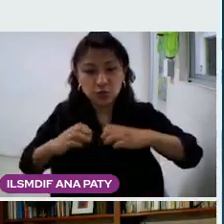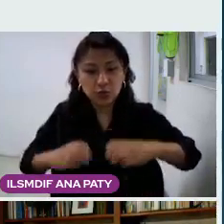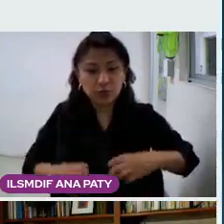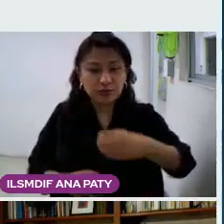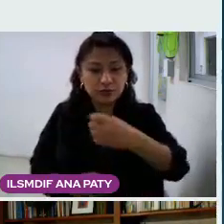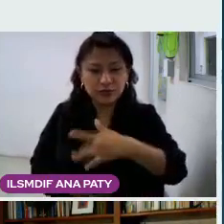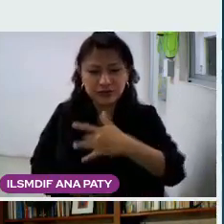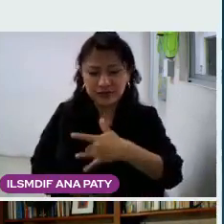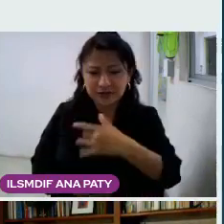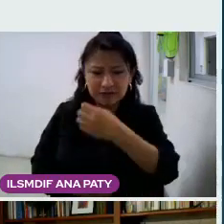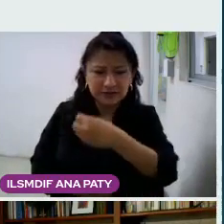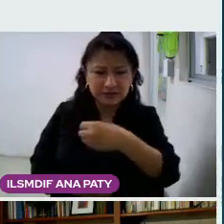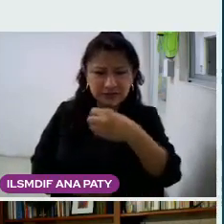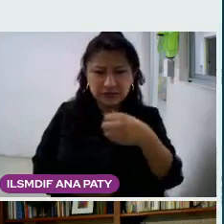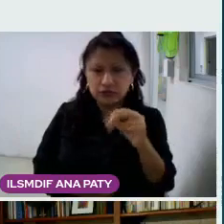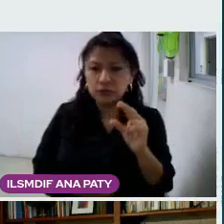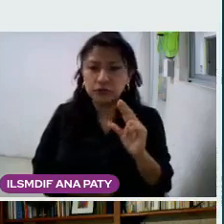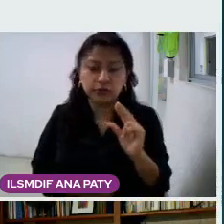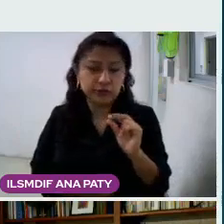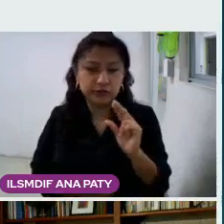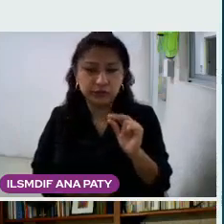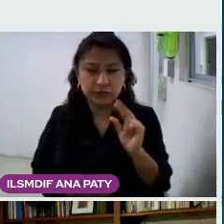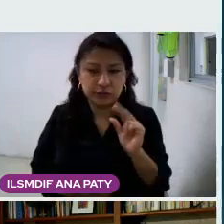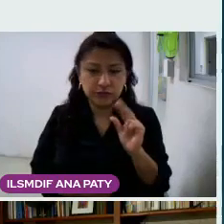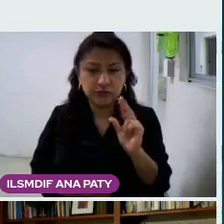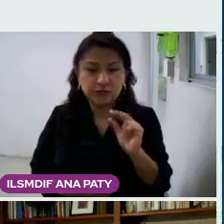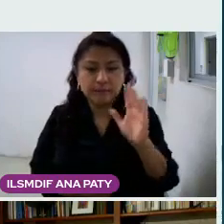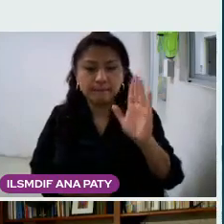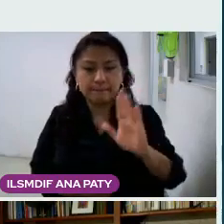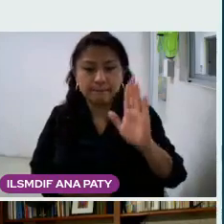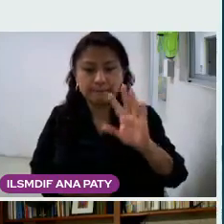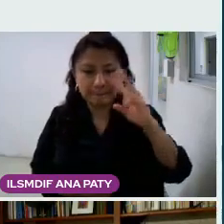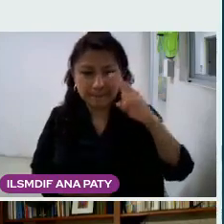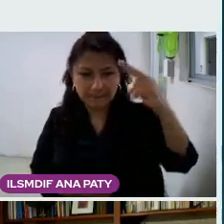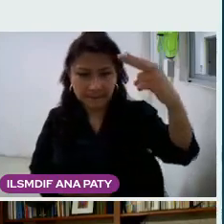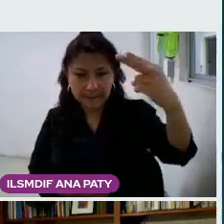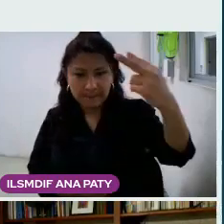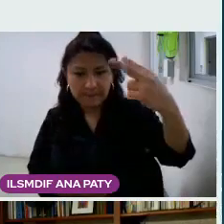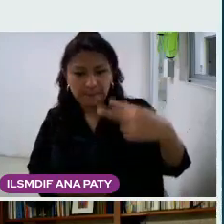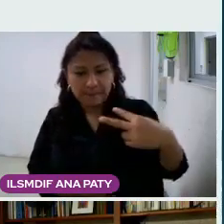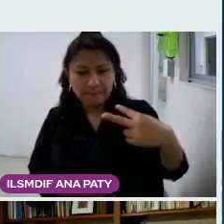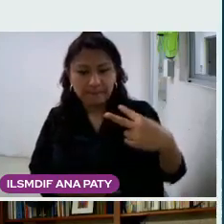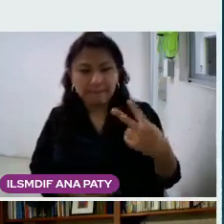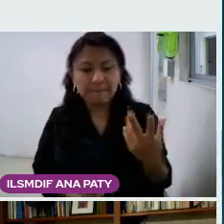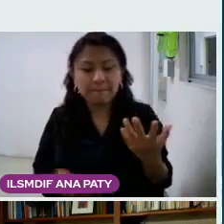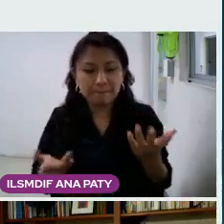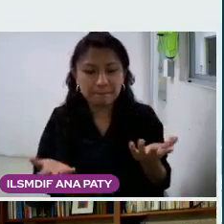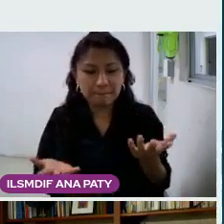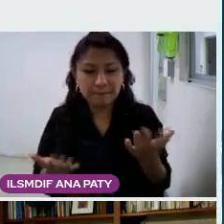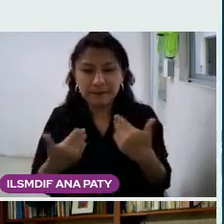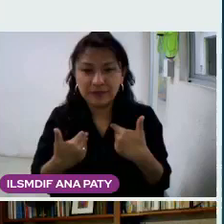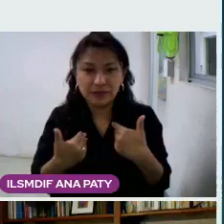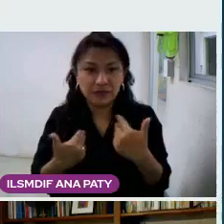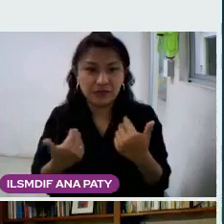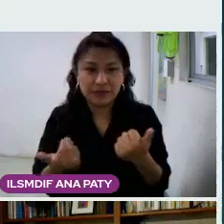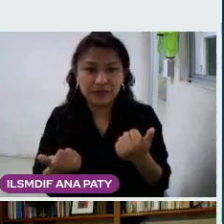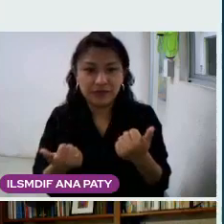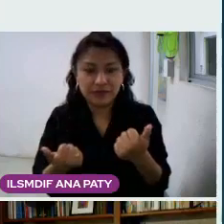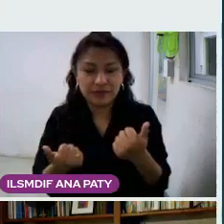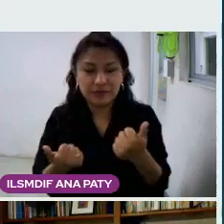edad, el sexo, el curso y el desarrollo de la salud física. Es decir, restrinjo la ingesta que no corresponde a